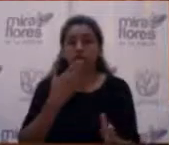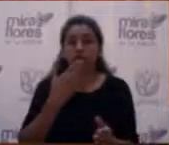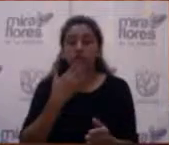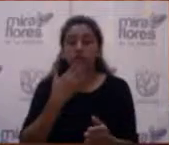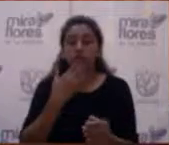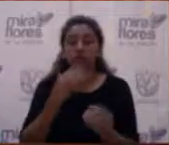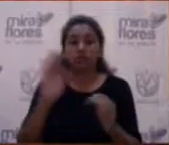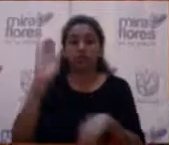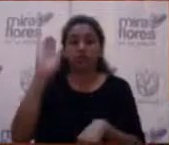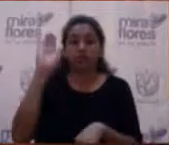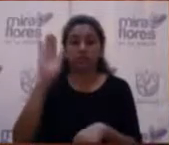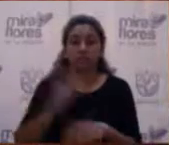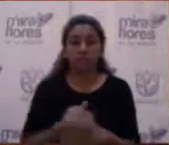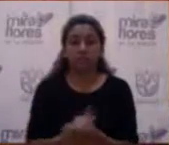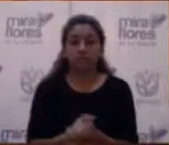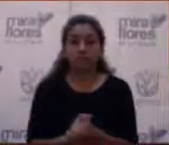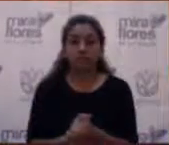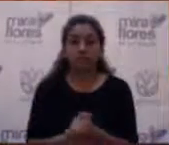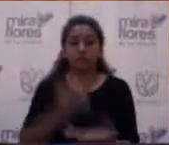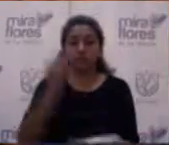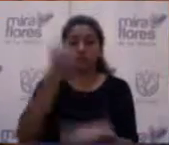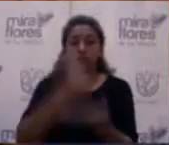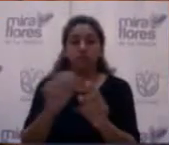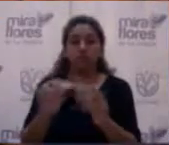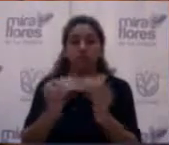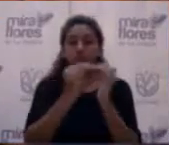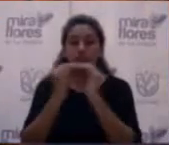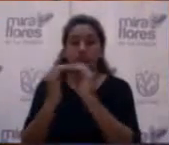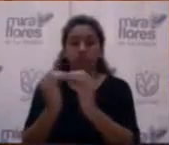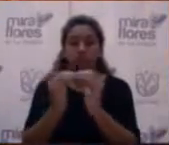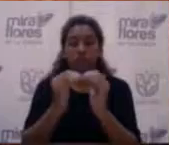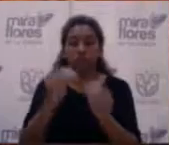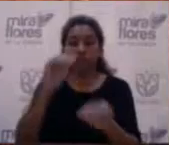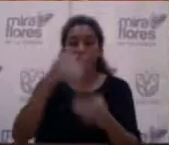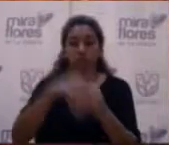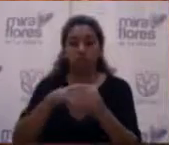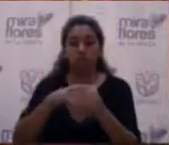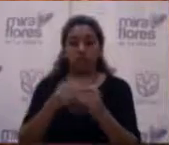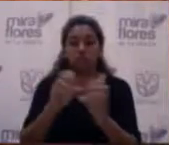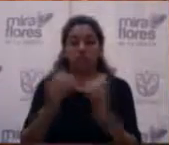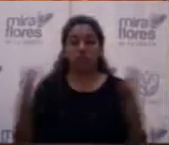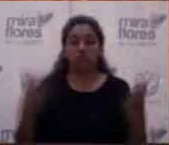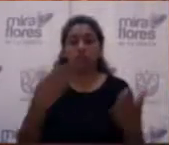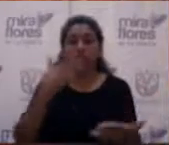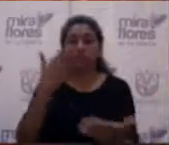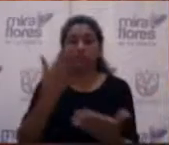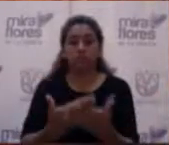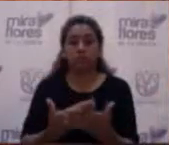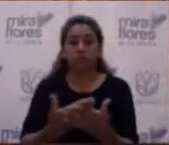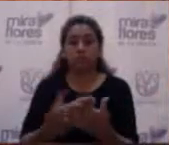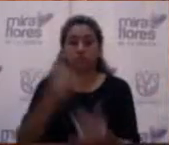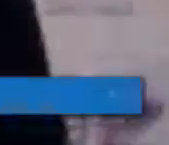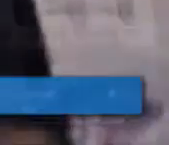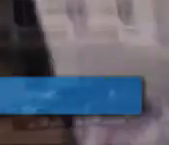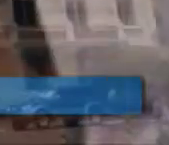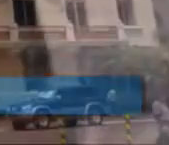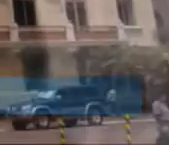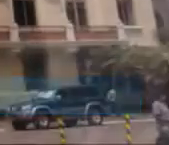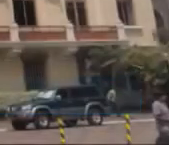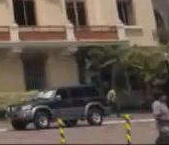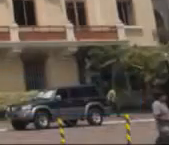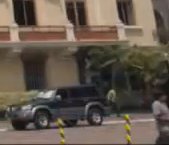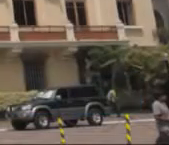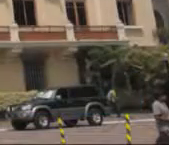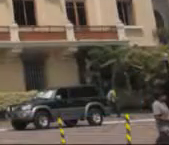Expresarlo levantando la mano. Se aprueba por unanimidad de votos. Muchísimas gracias. Se levanta la sesión.